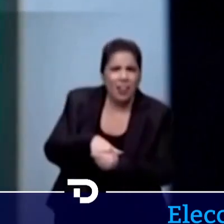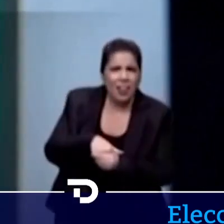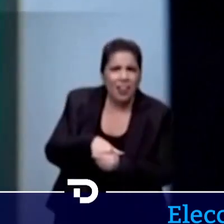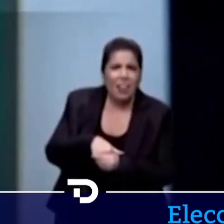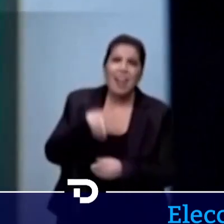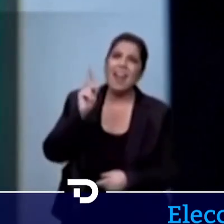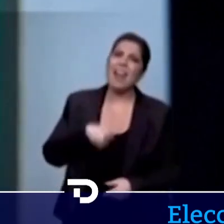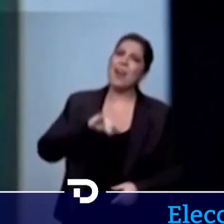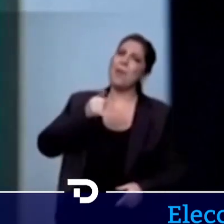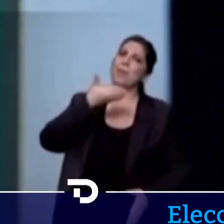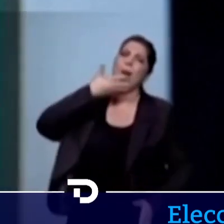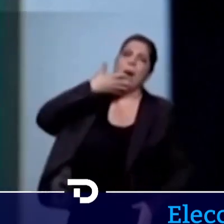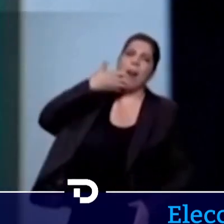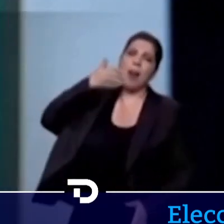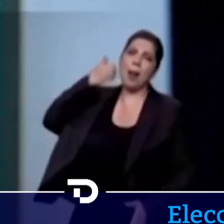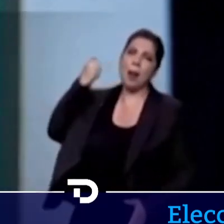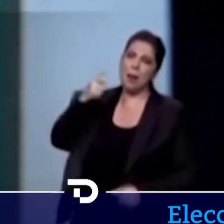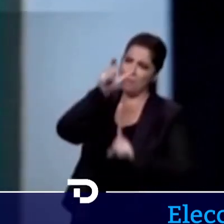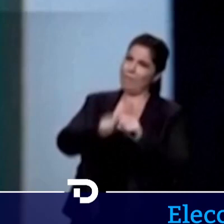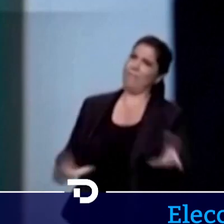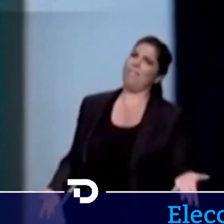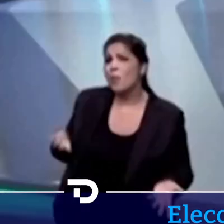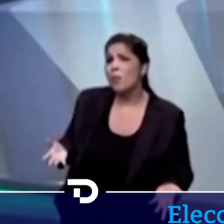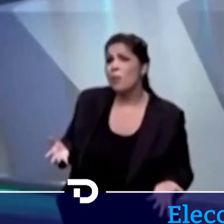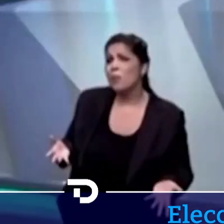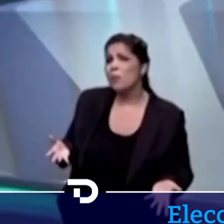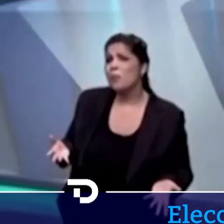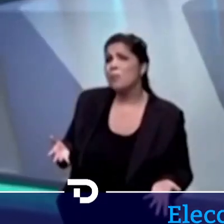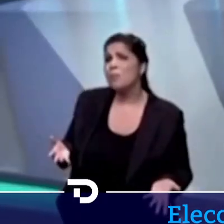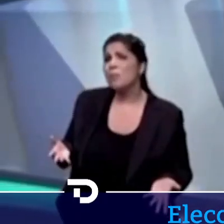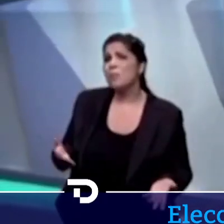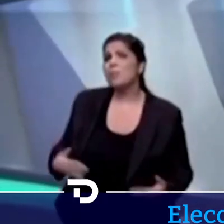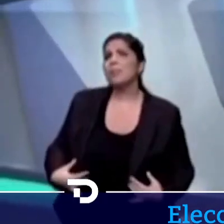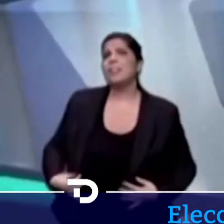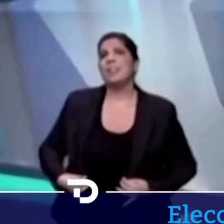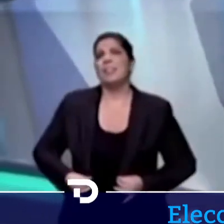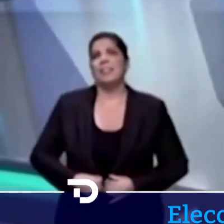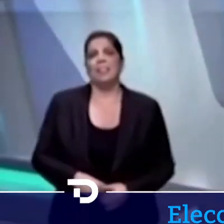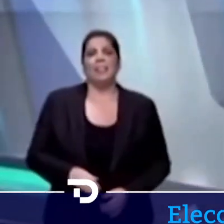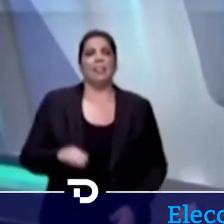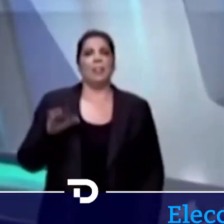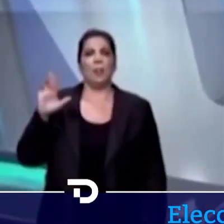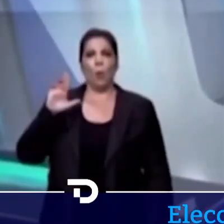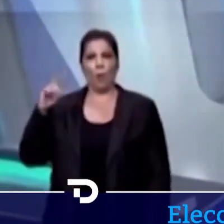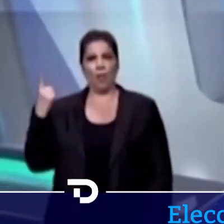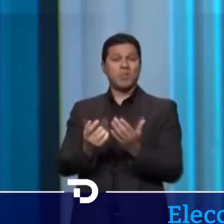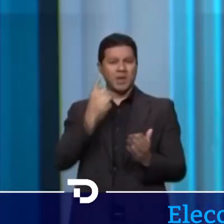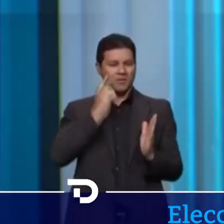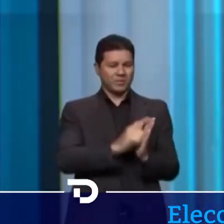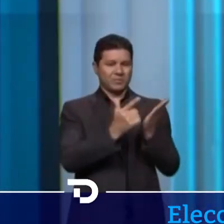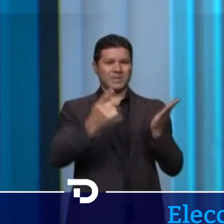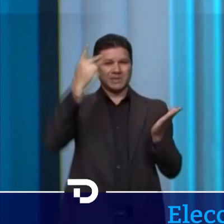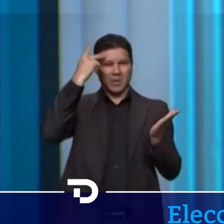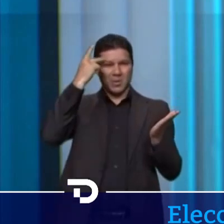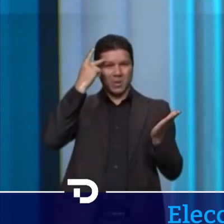Sigue mintiendo en sus programas para ganar votos de los más desfavorecidos. Más moderado Lula da Silva, enfocado en defender los logros de sus